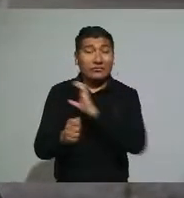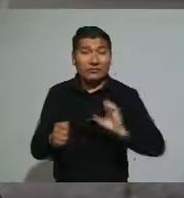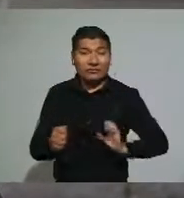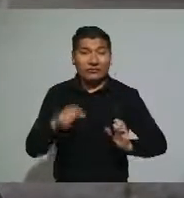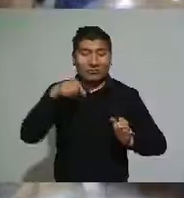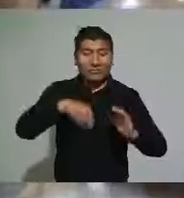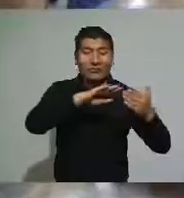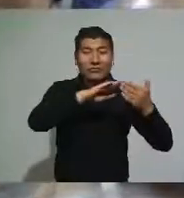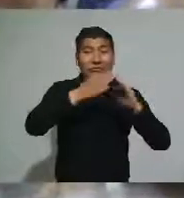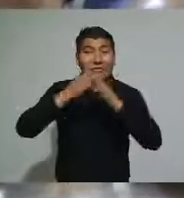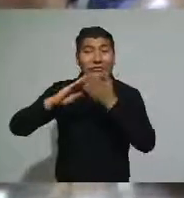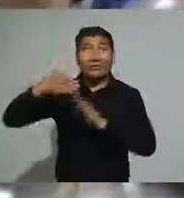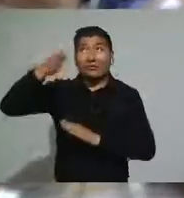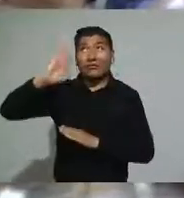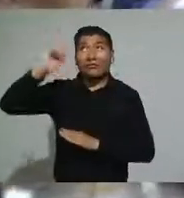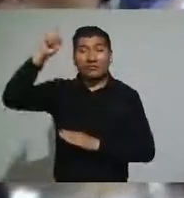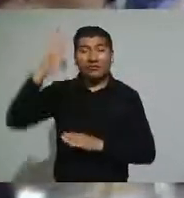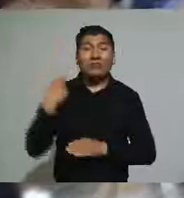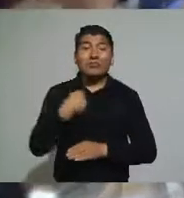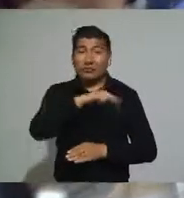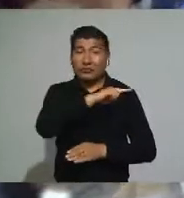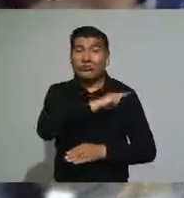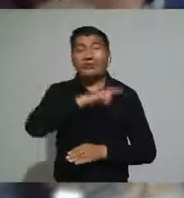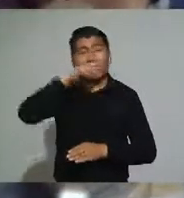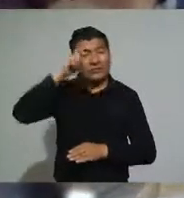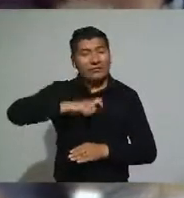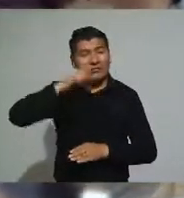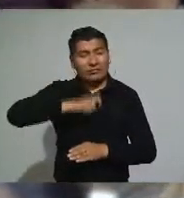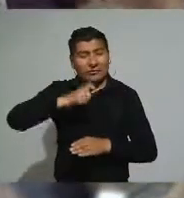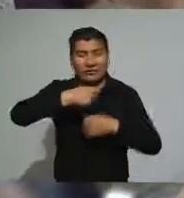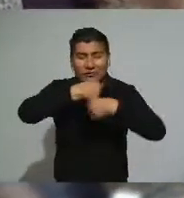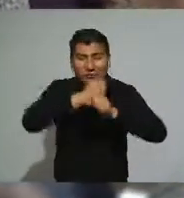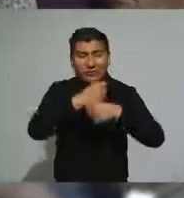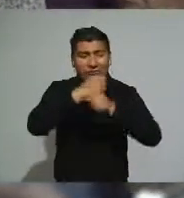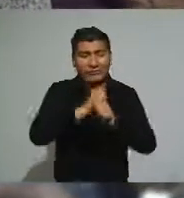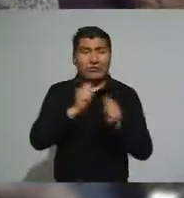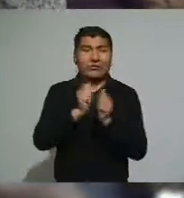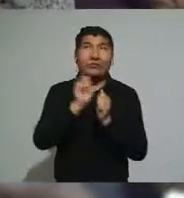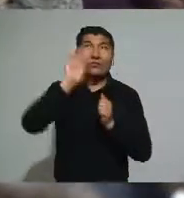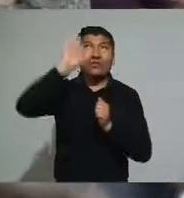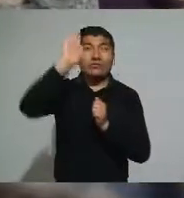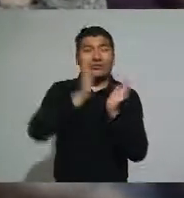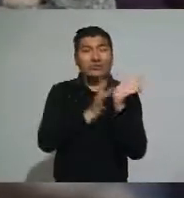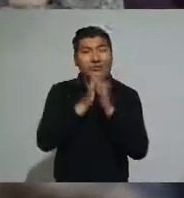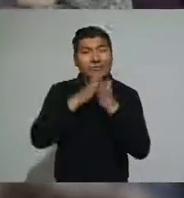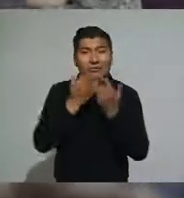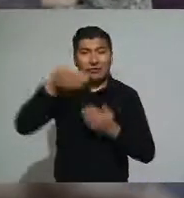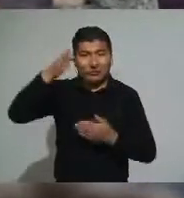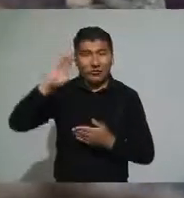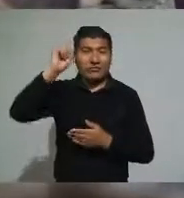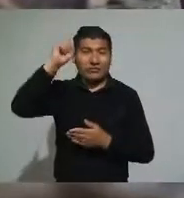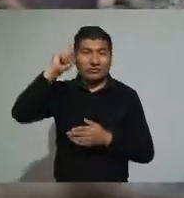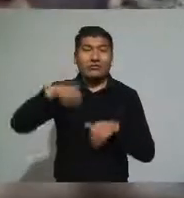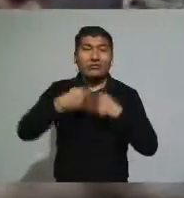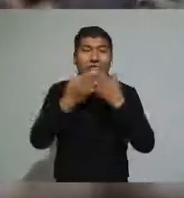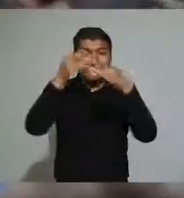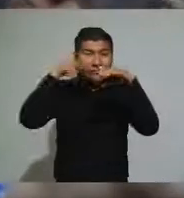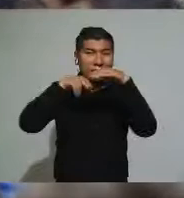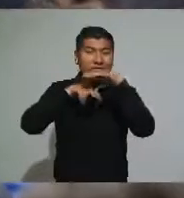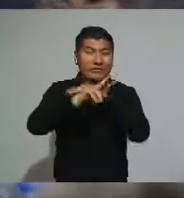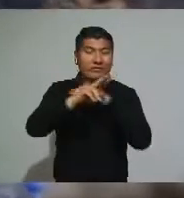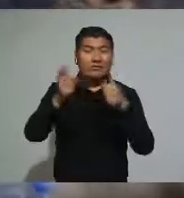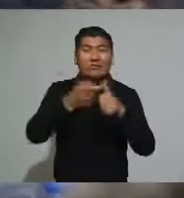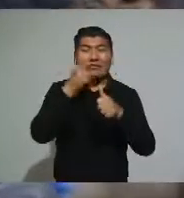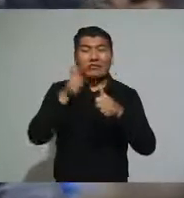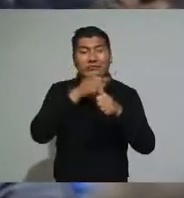de Dios, nosotros debemos ser generados por la palabra de Dios. como ha profetizado la